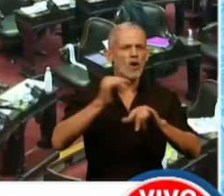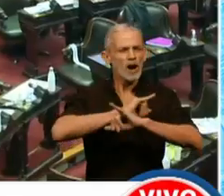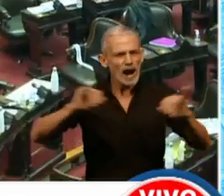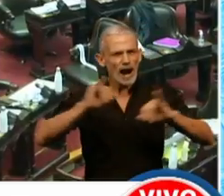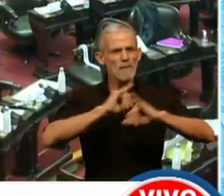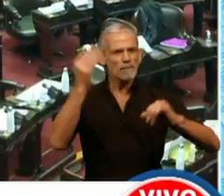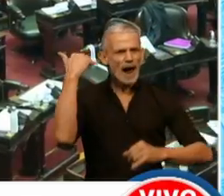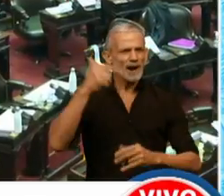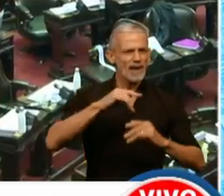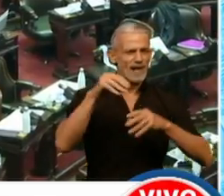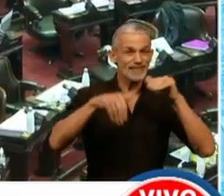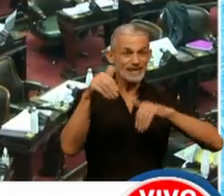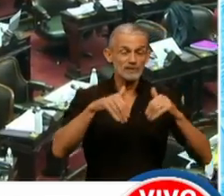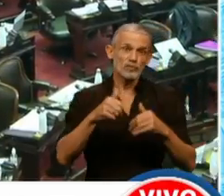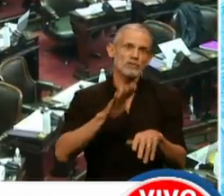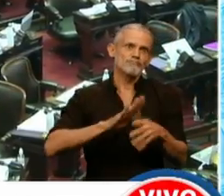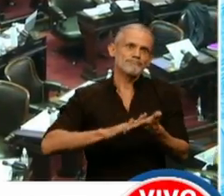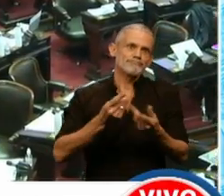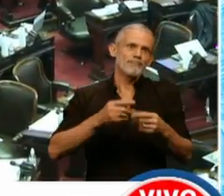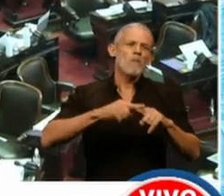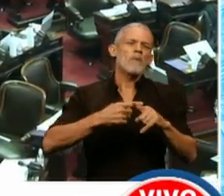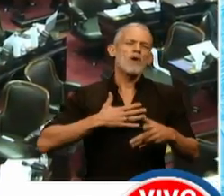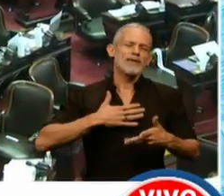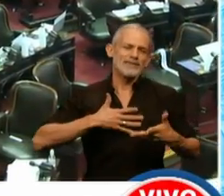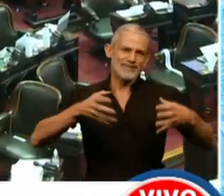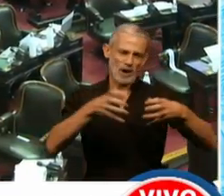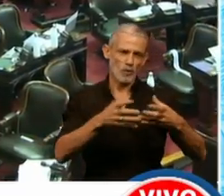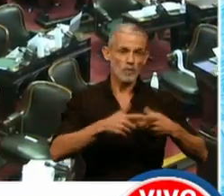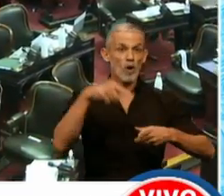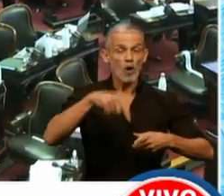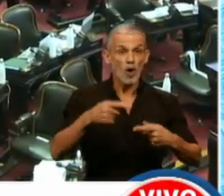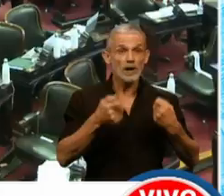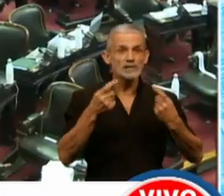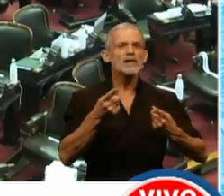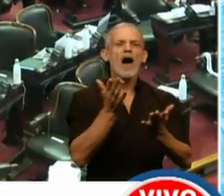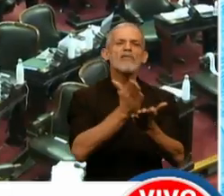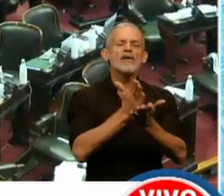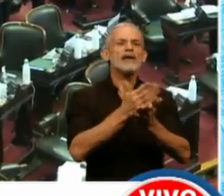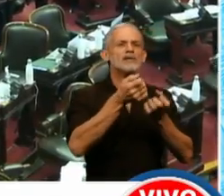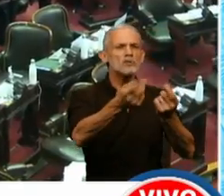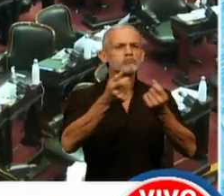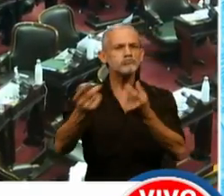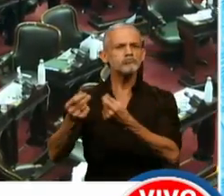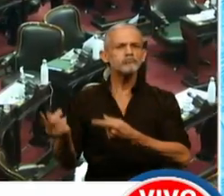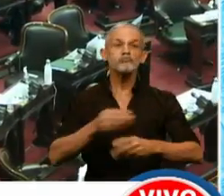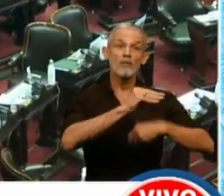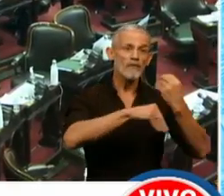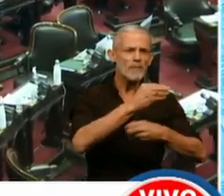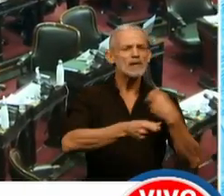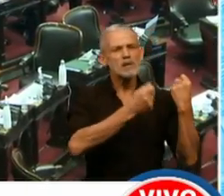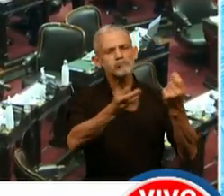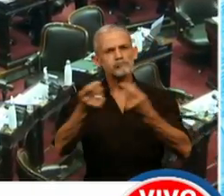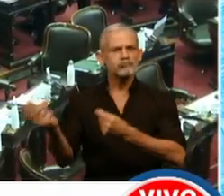tiene que ver con nuestras banderas hoy se están dando nuevos derechos a familias